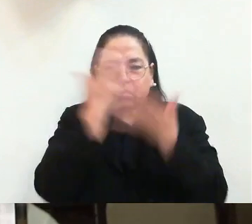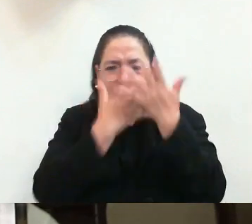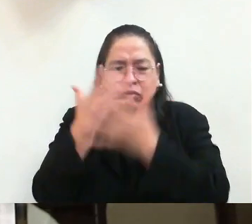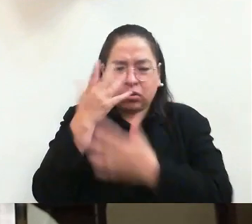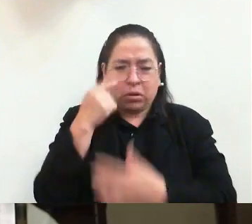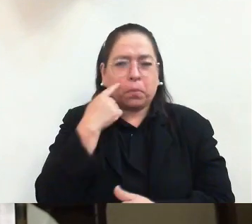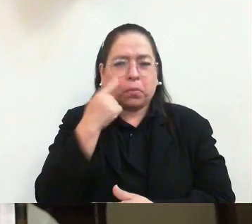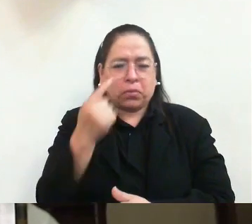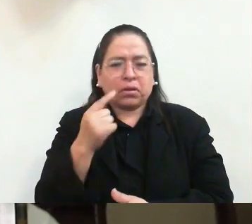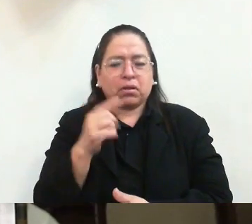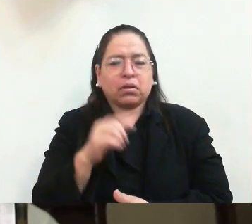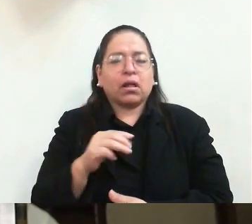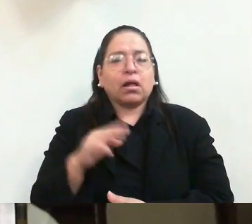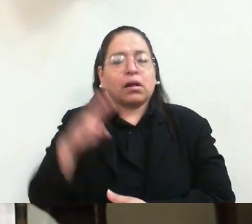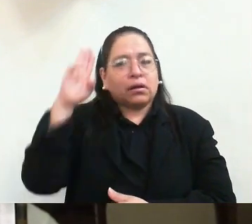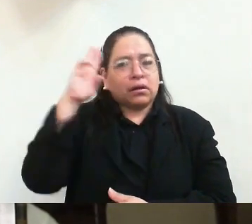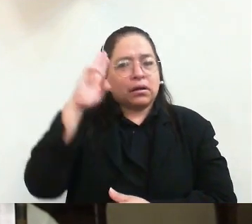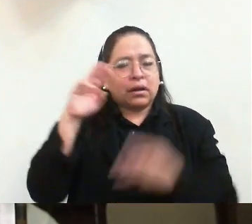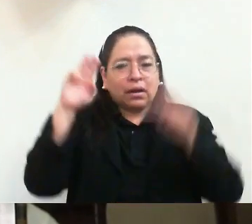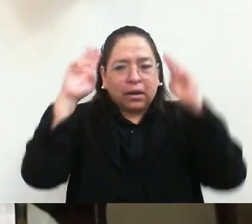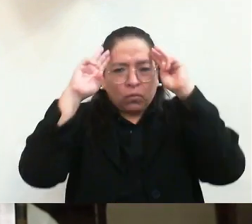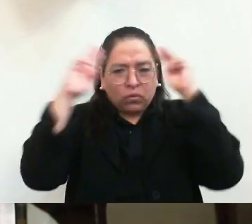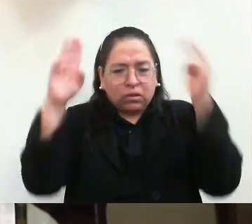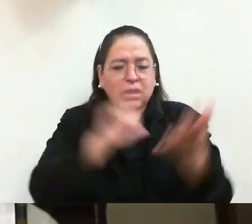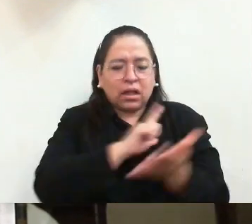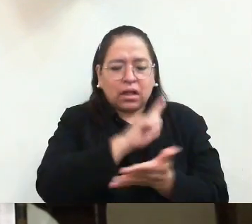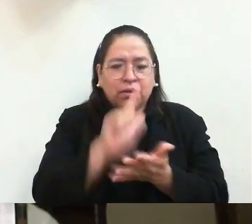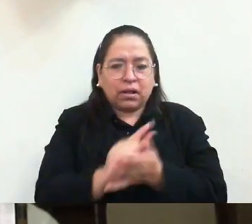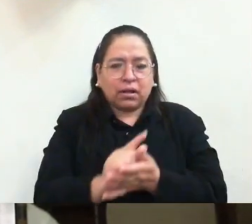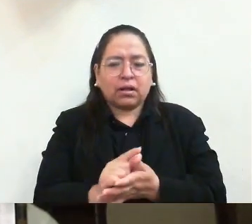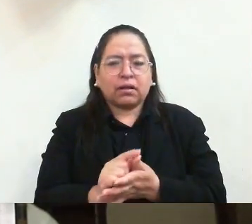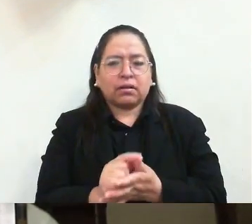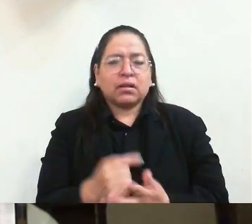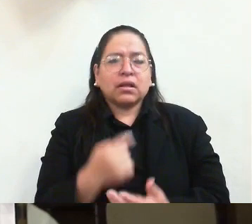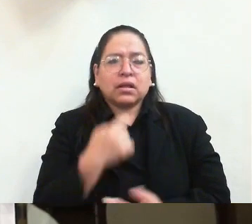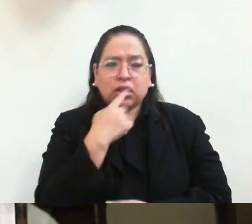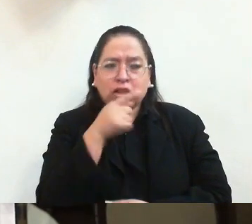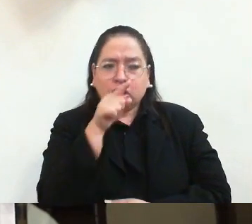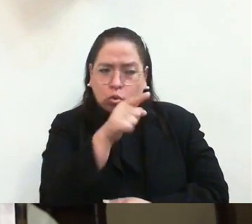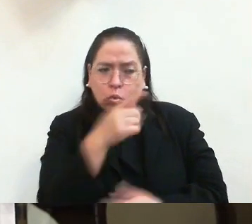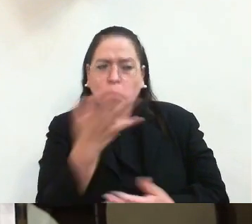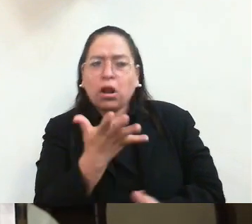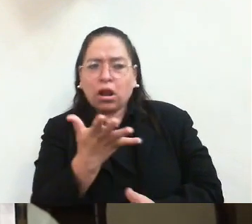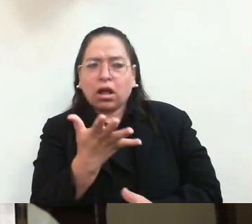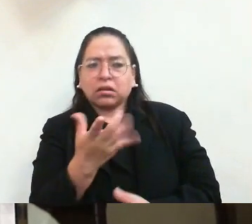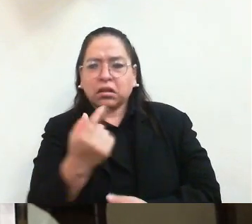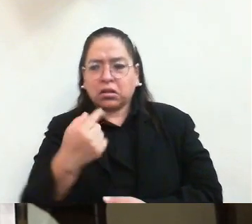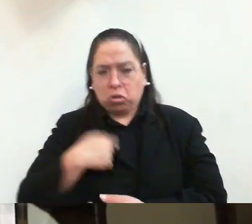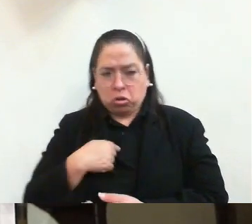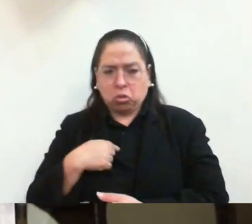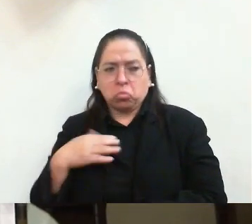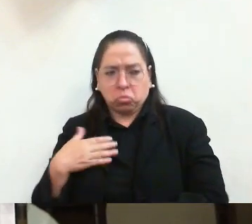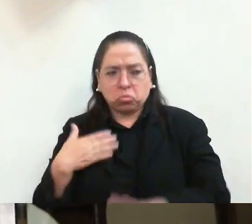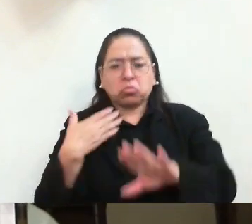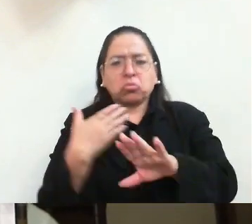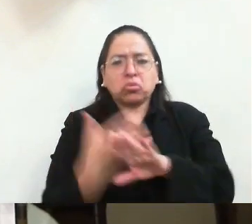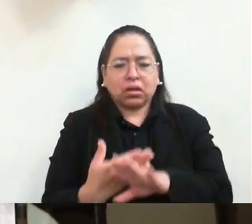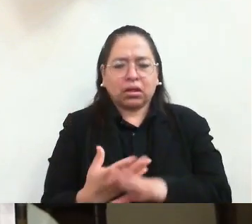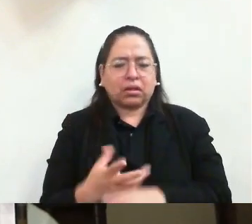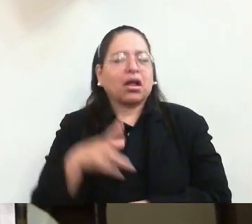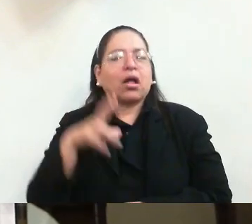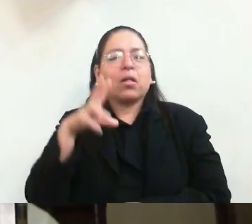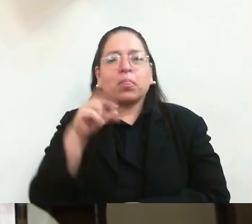ojo por ojo y diente por diente mira jesús no basta no